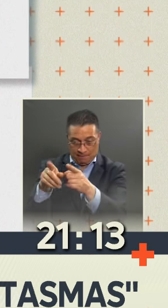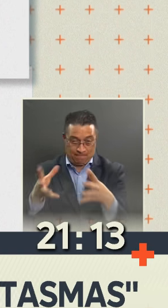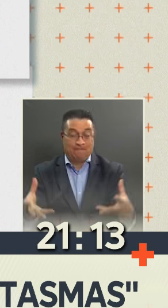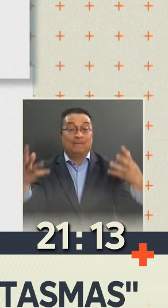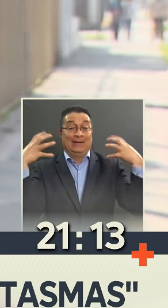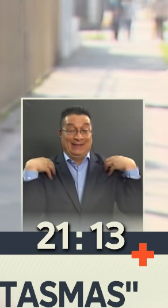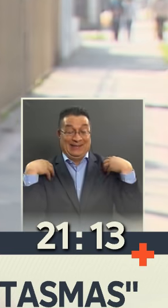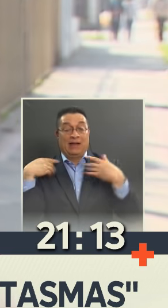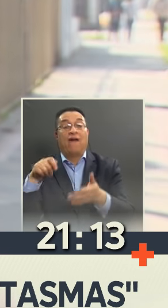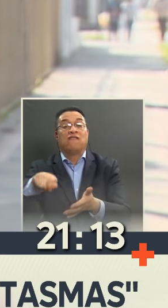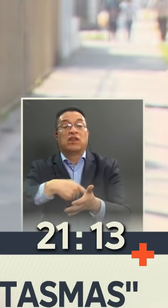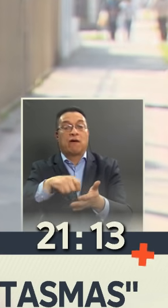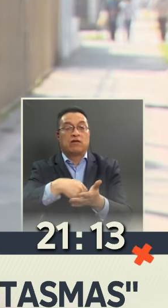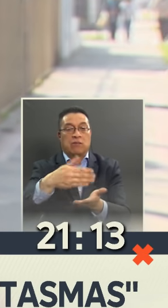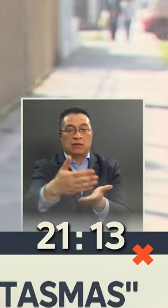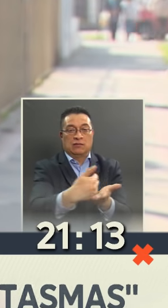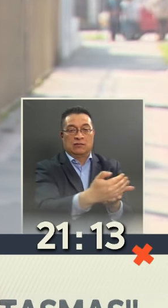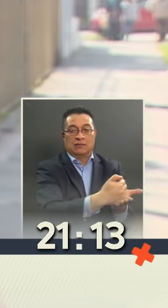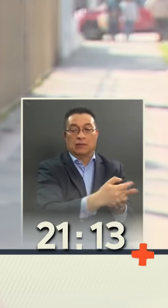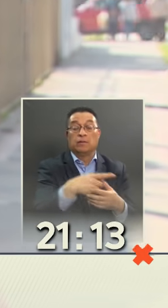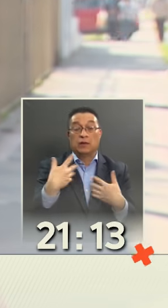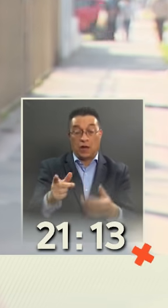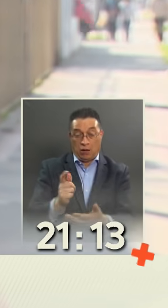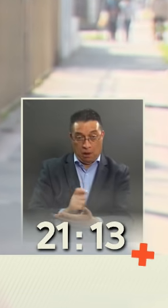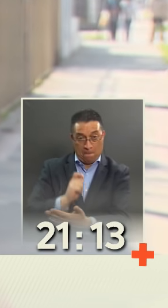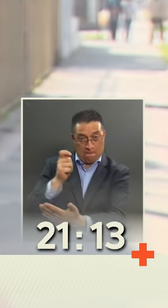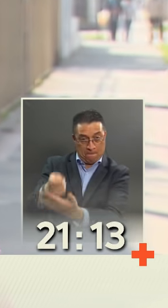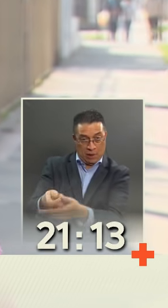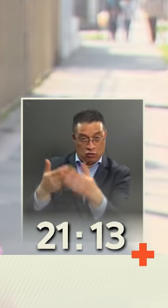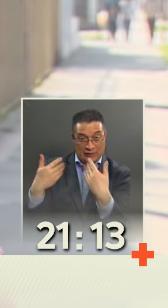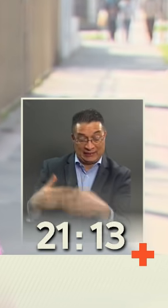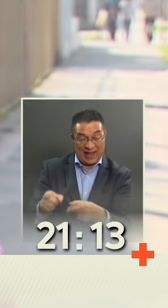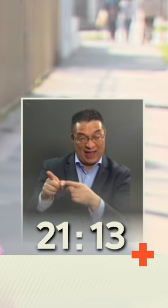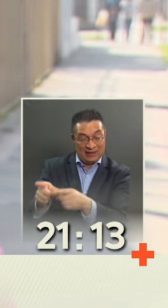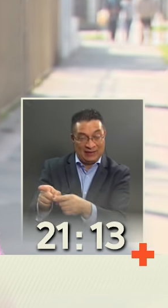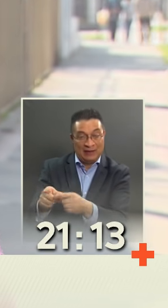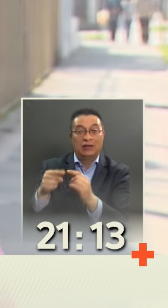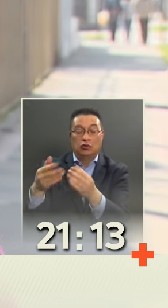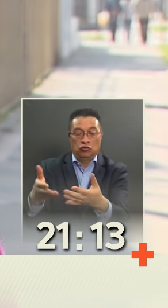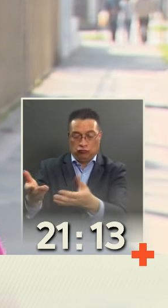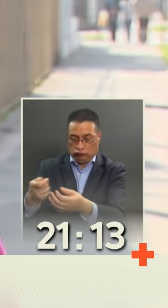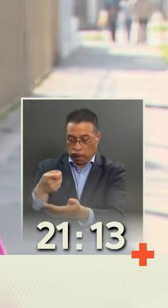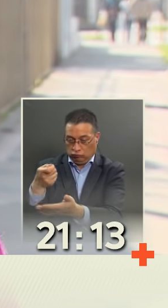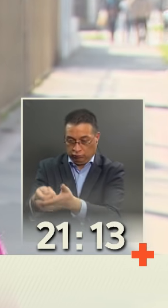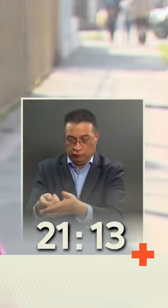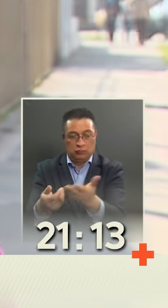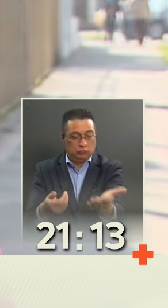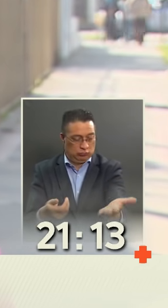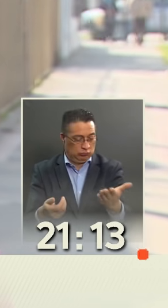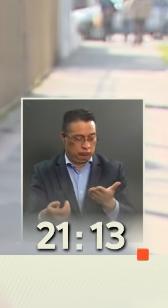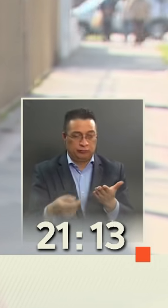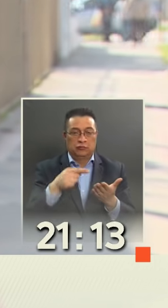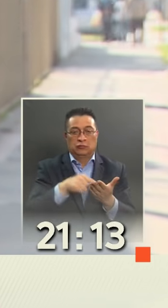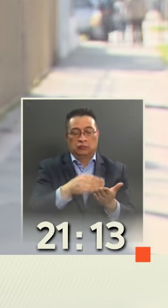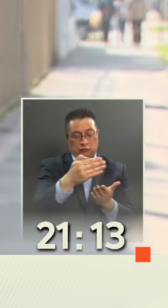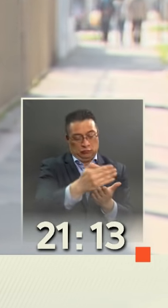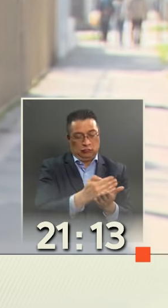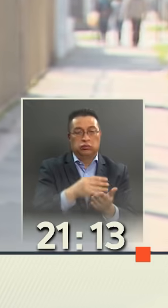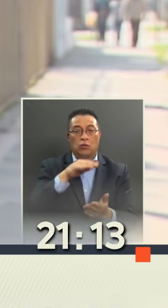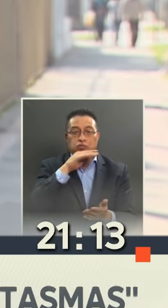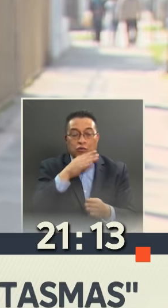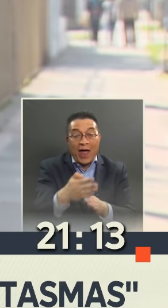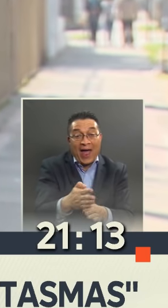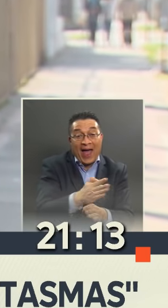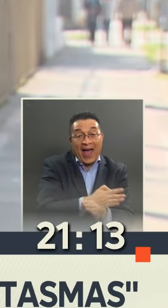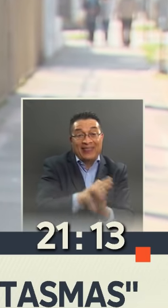las firmas. Pagado sus servicios, entregó a mi representado minutos antes del